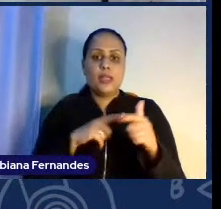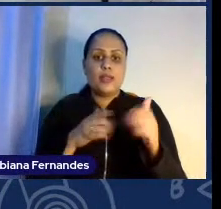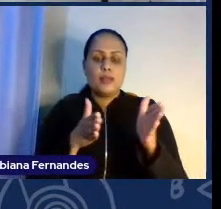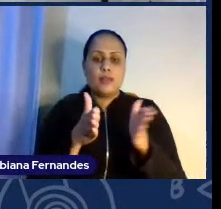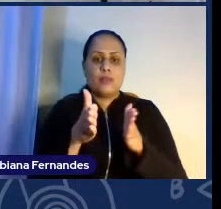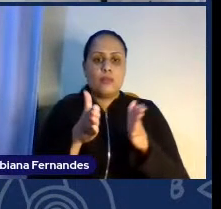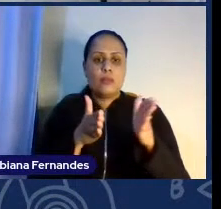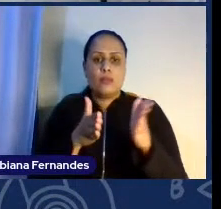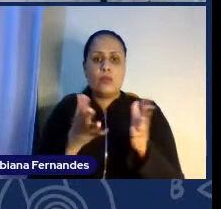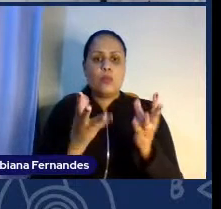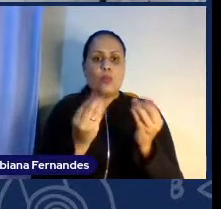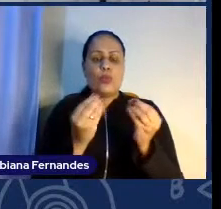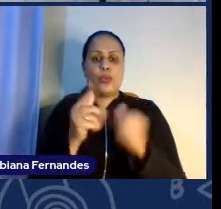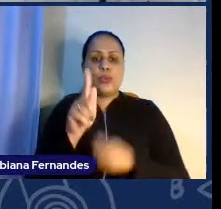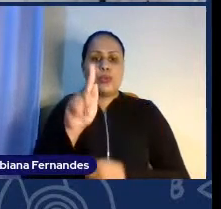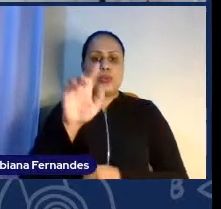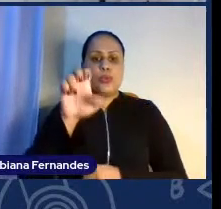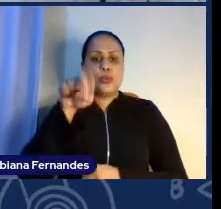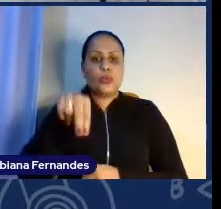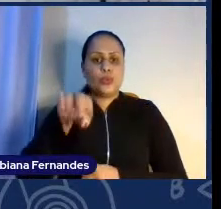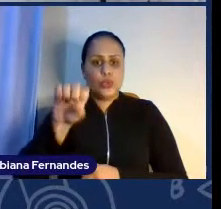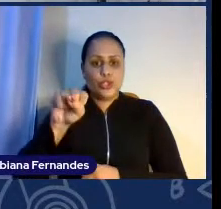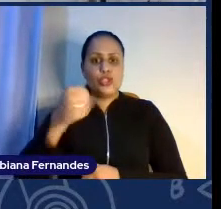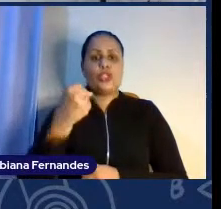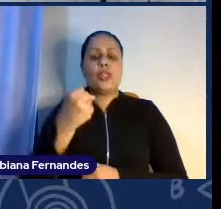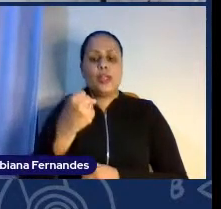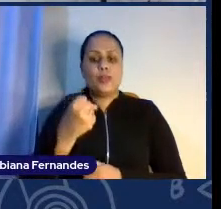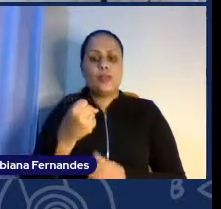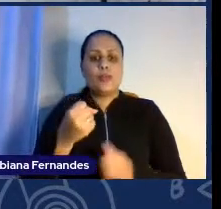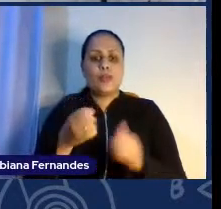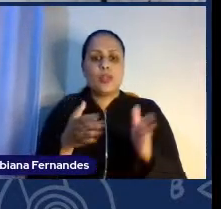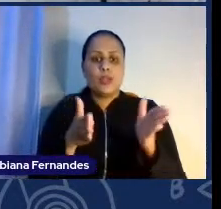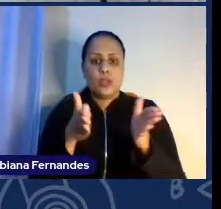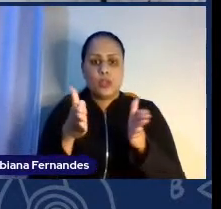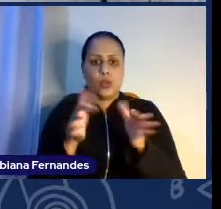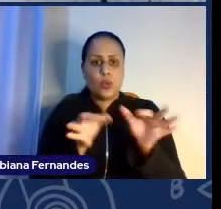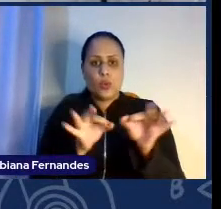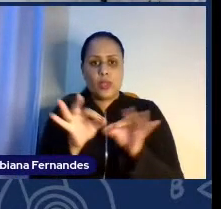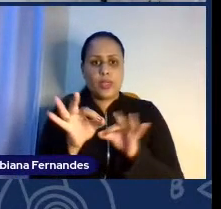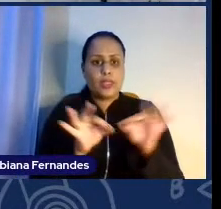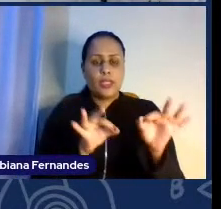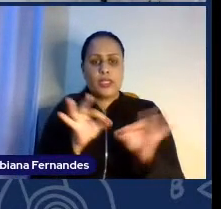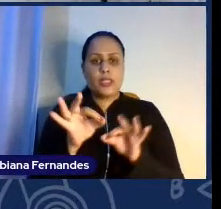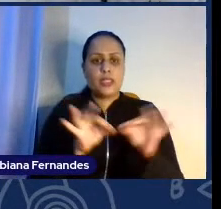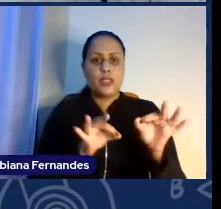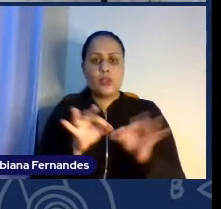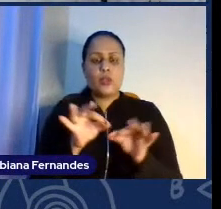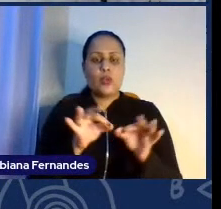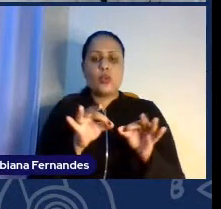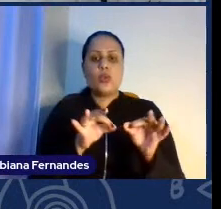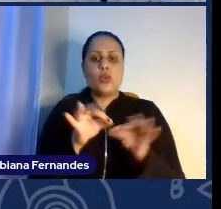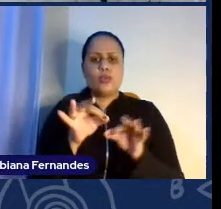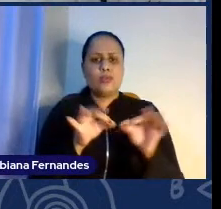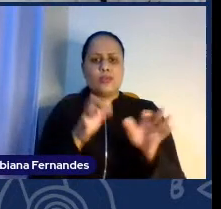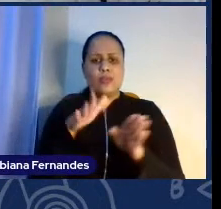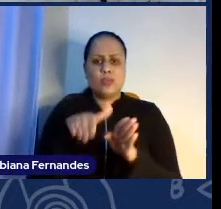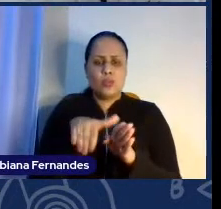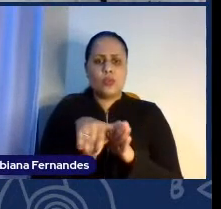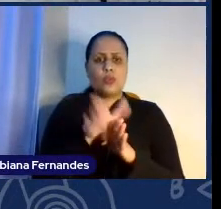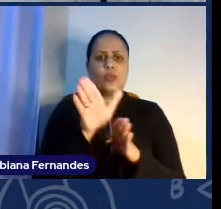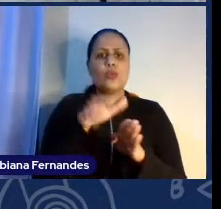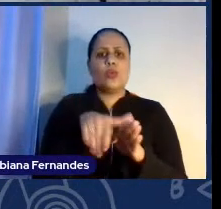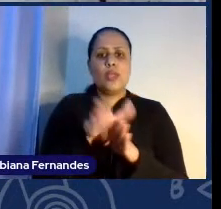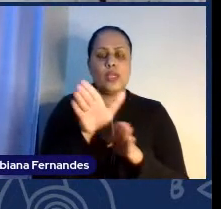una gran cantidad de genes que de manera sincronizada están dirigiendo el desarrollo